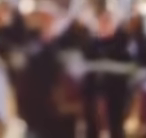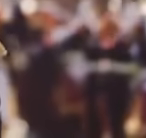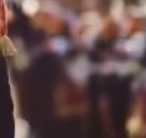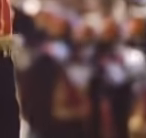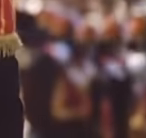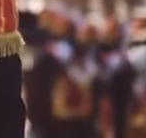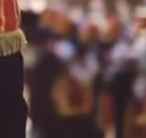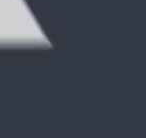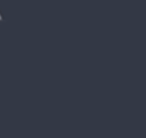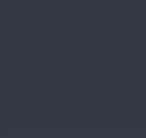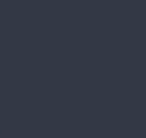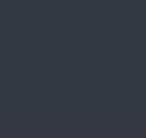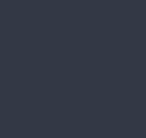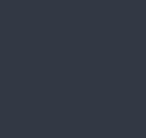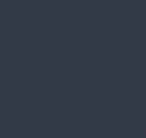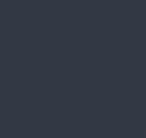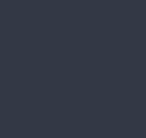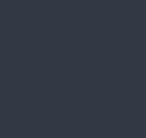patria.